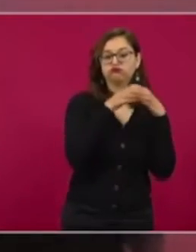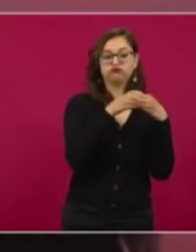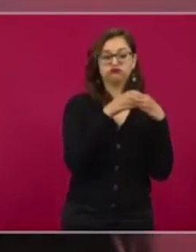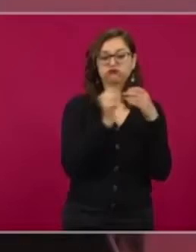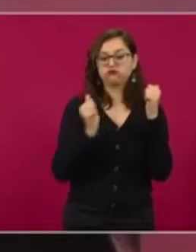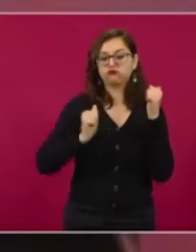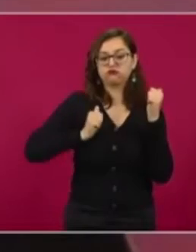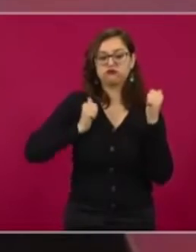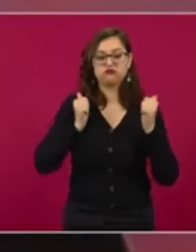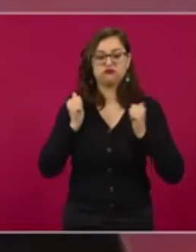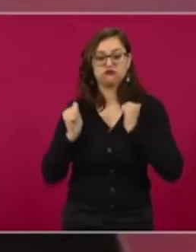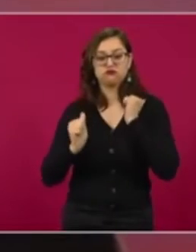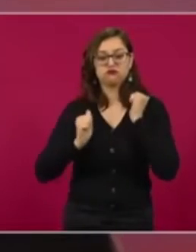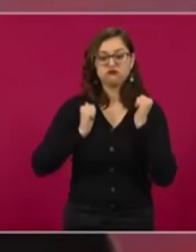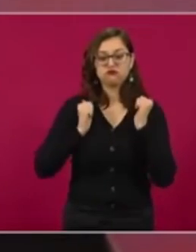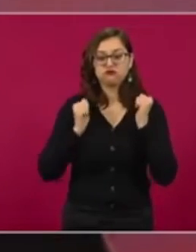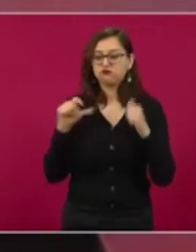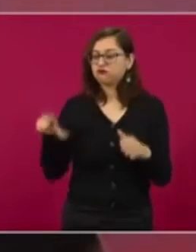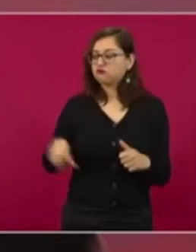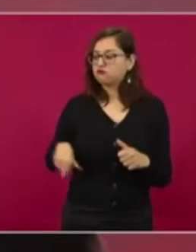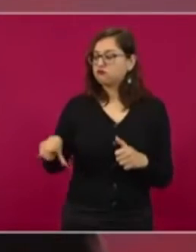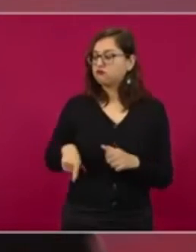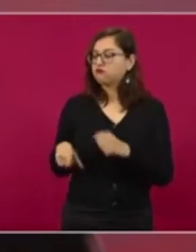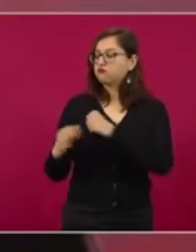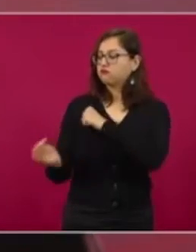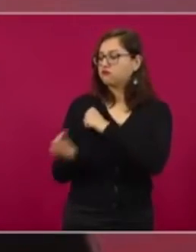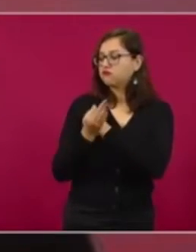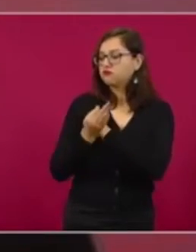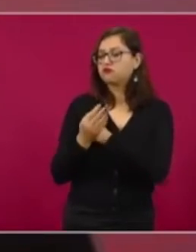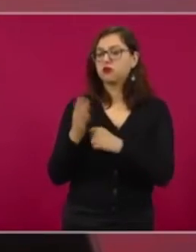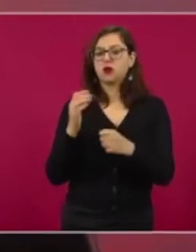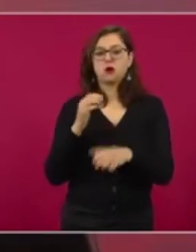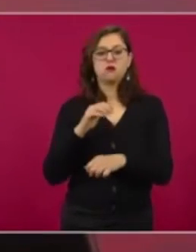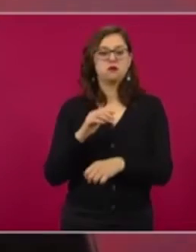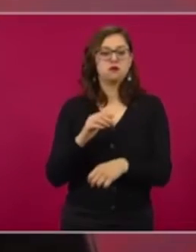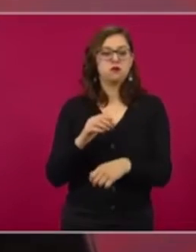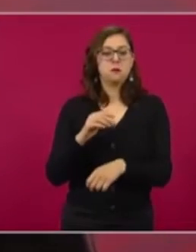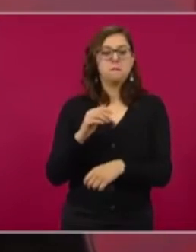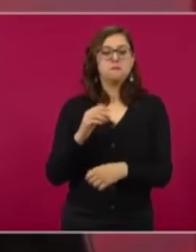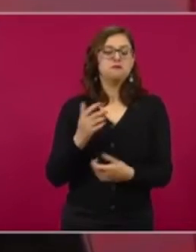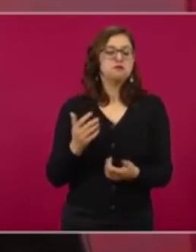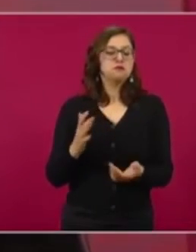Aprovechar el gobierno, aprovechar las influencias.